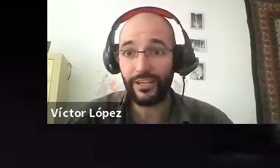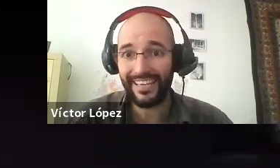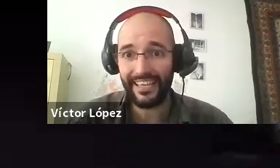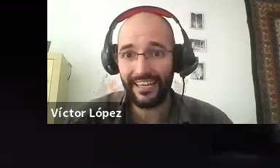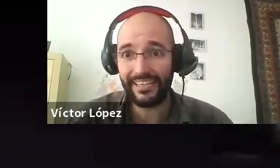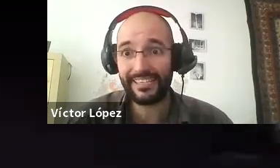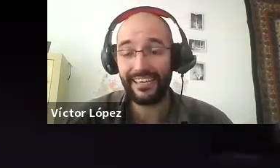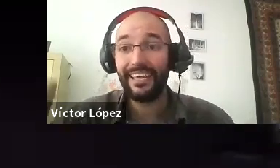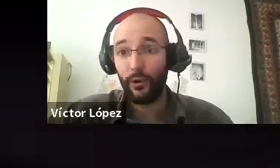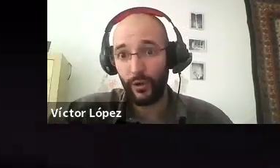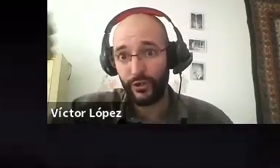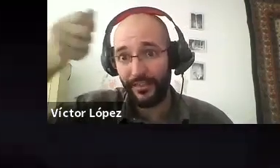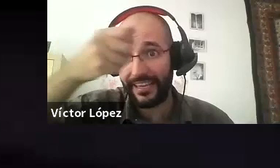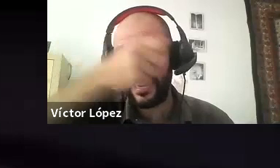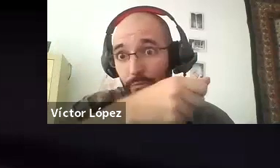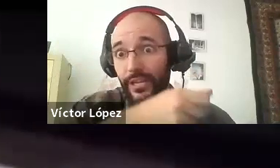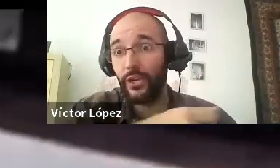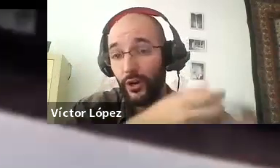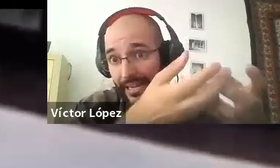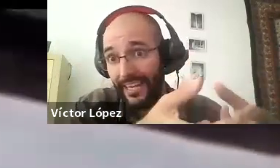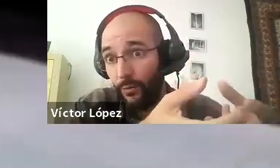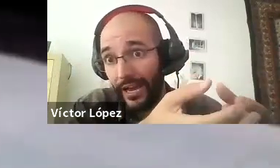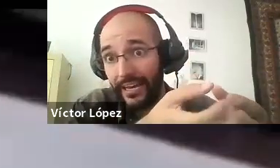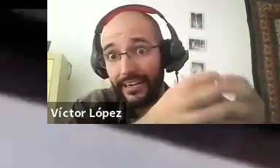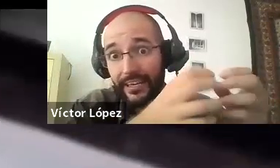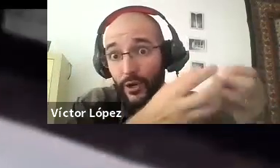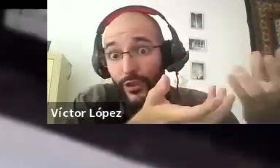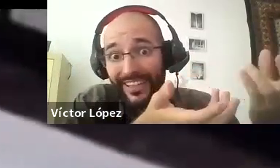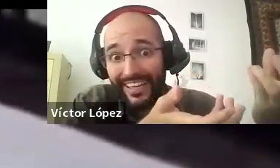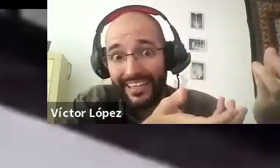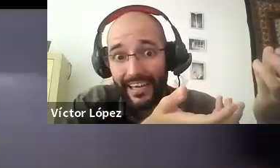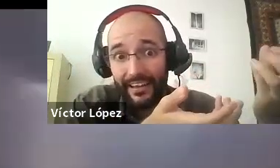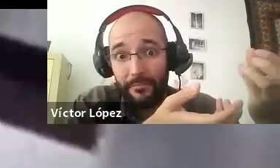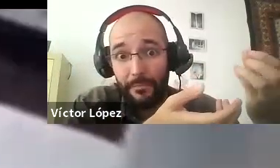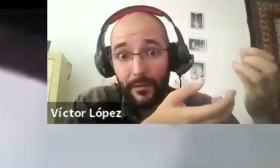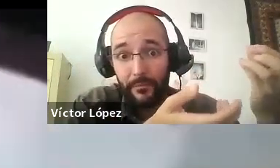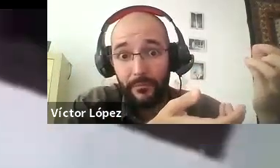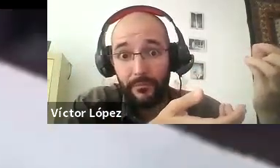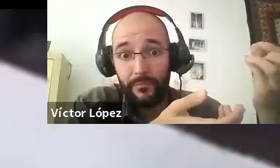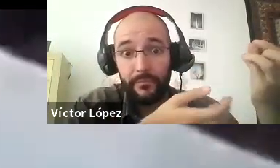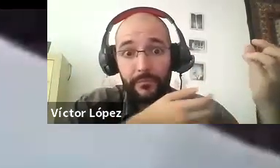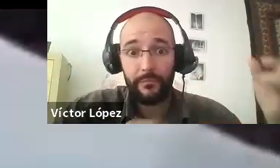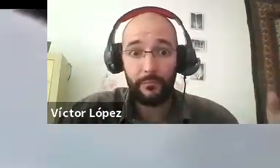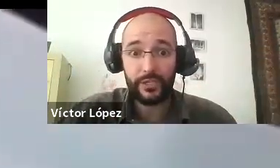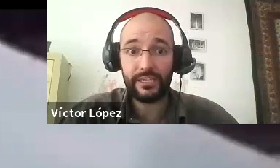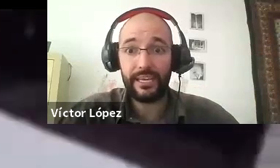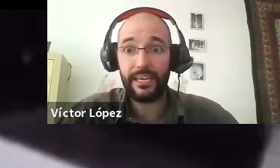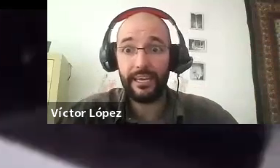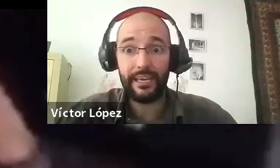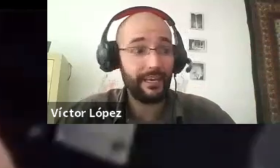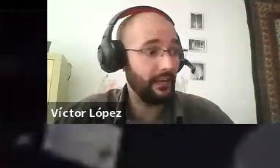Pues lo que enseña es que cuando se acerca el aluminio al celular no detecta nada.